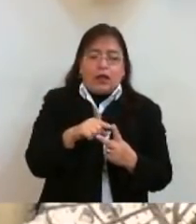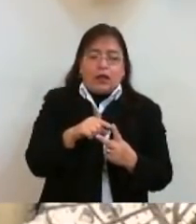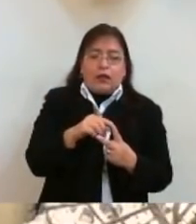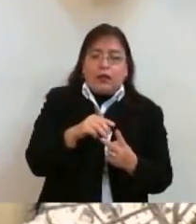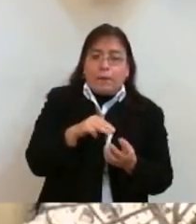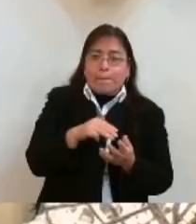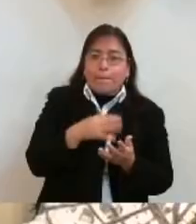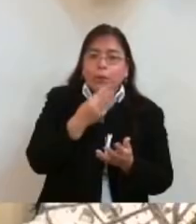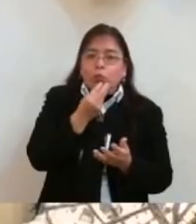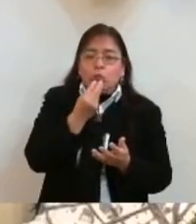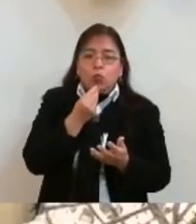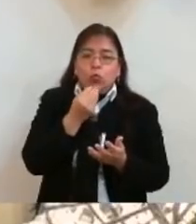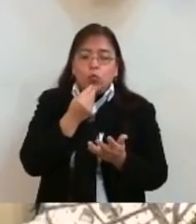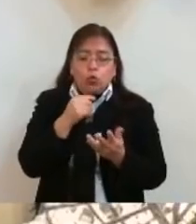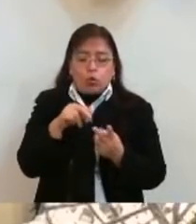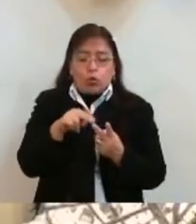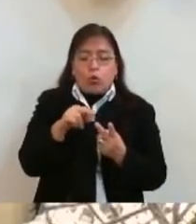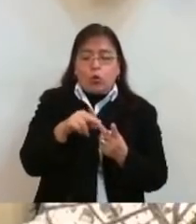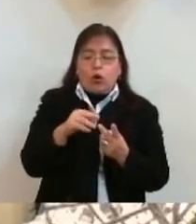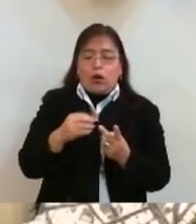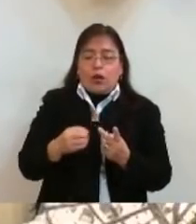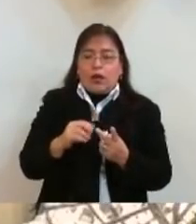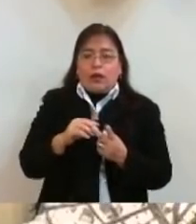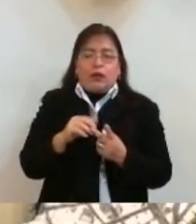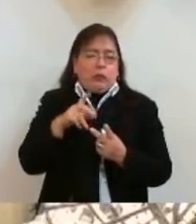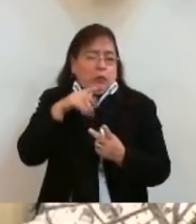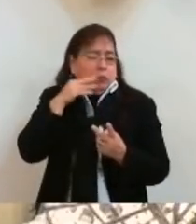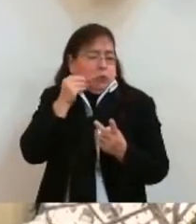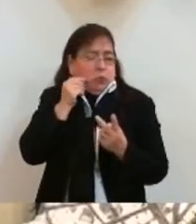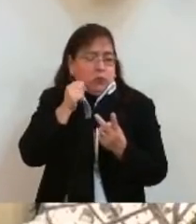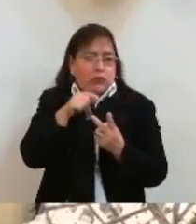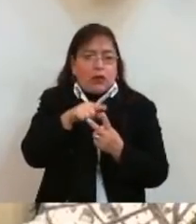amargura, vida y muerte.